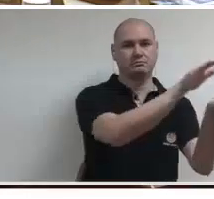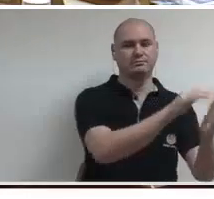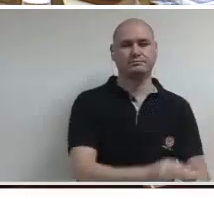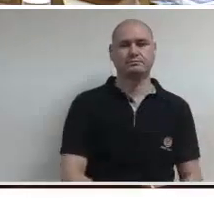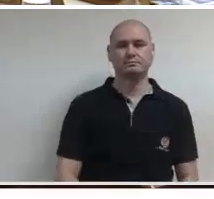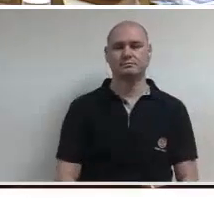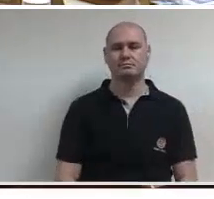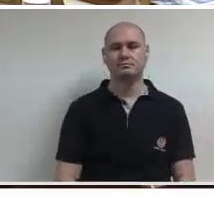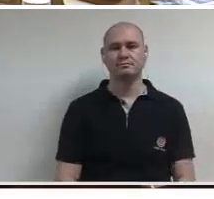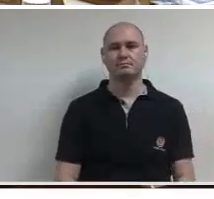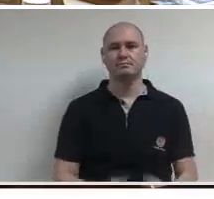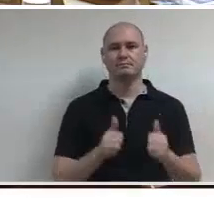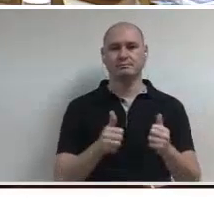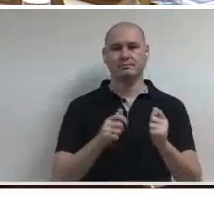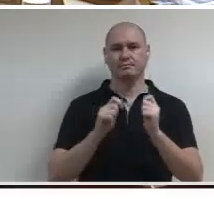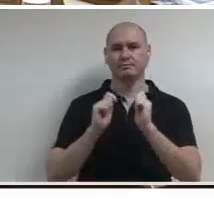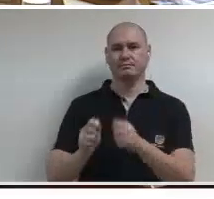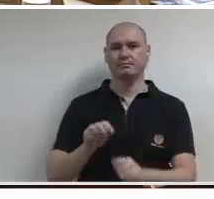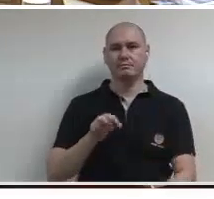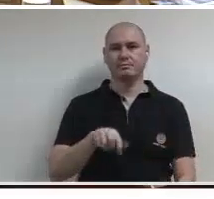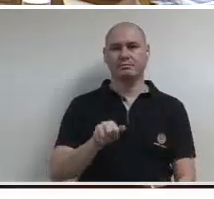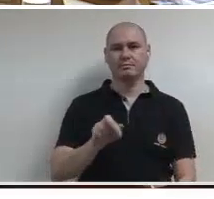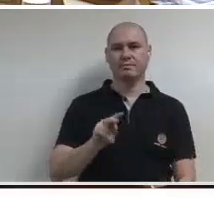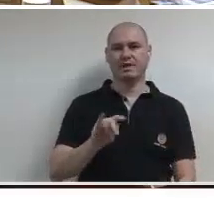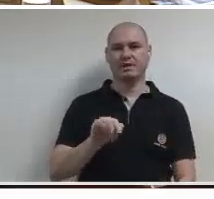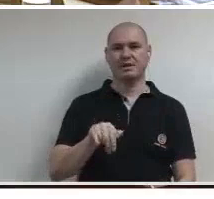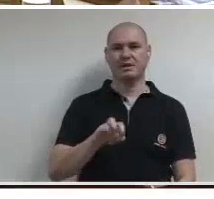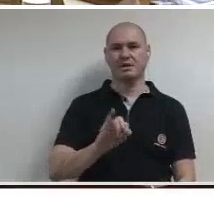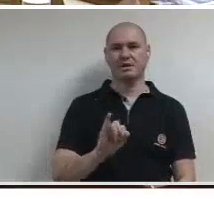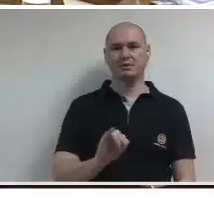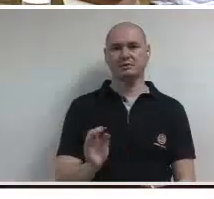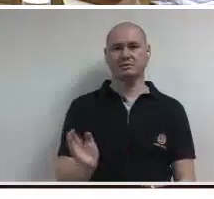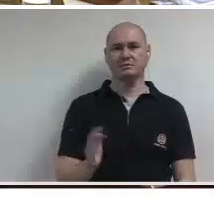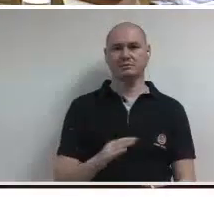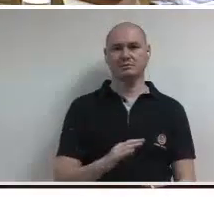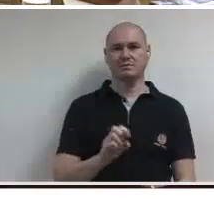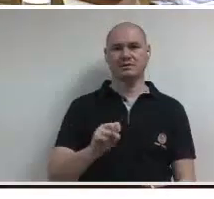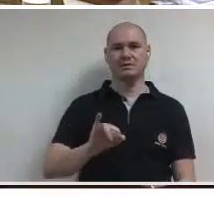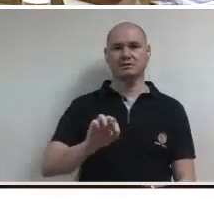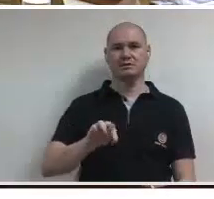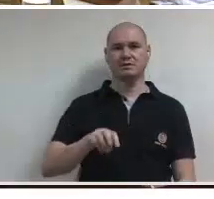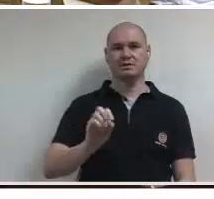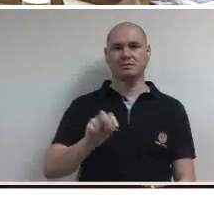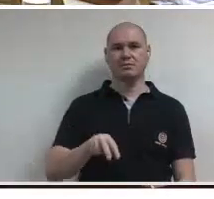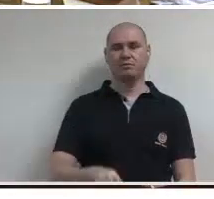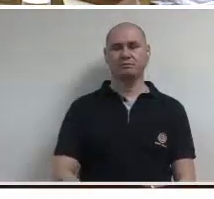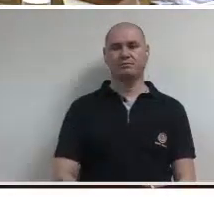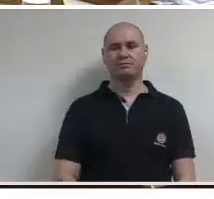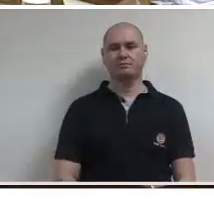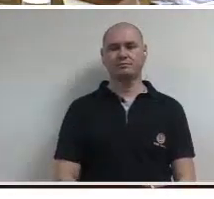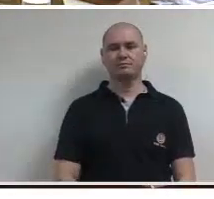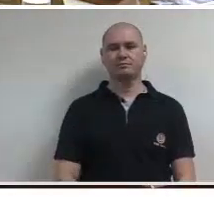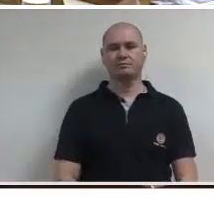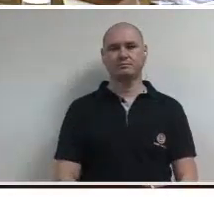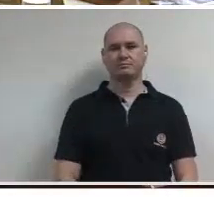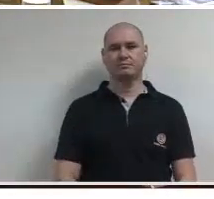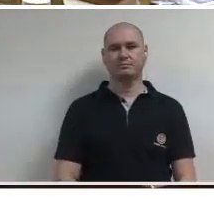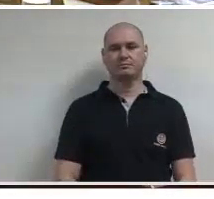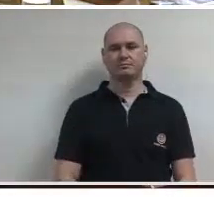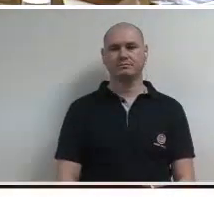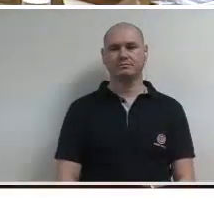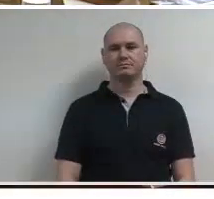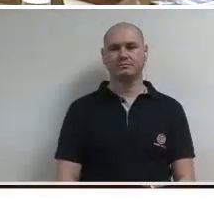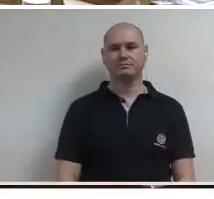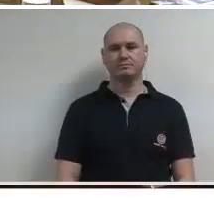de Marandú, a ver, pere Yerule Jaisa, ¿ney? Ambue, ministro Martínez Simón, de Pampa Erebreco,